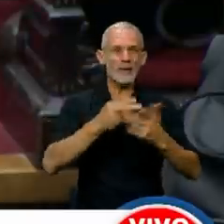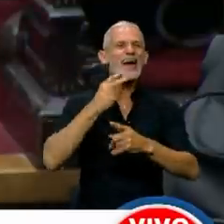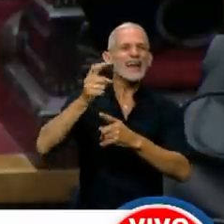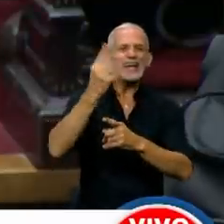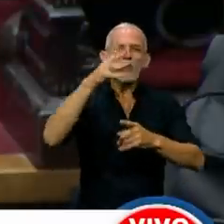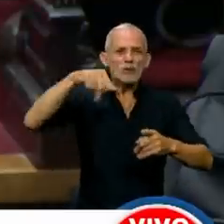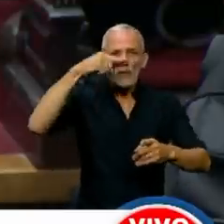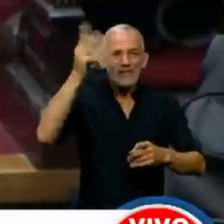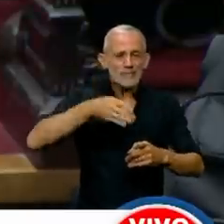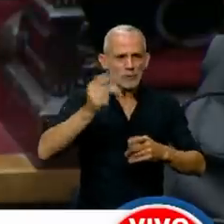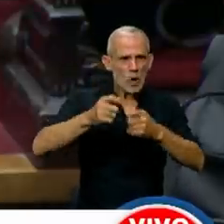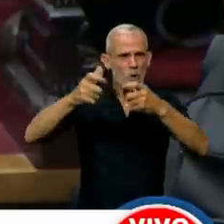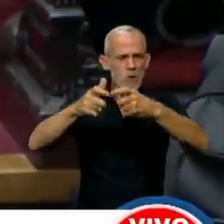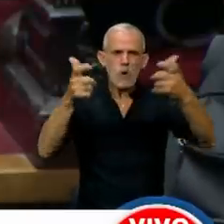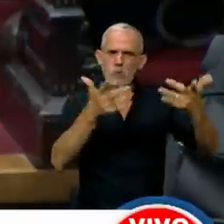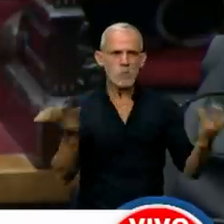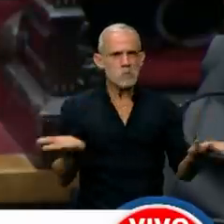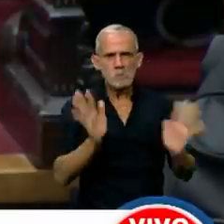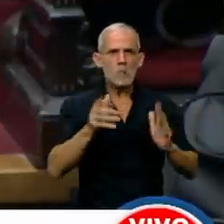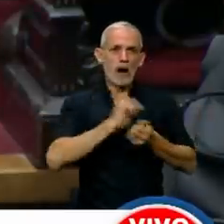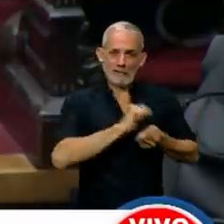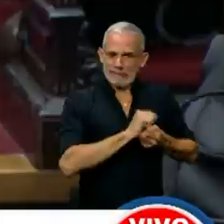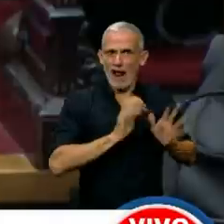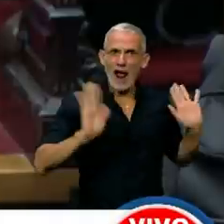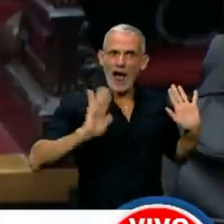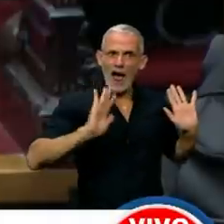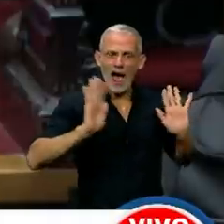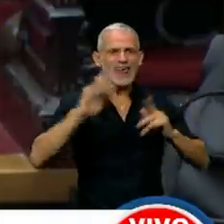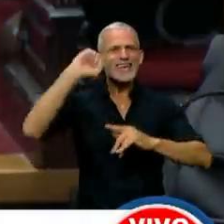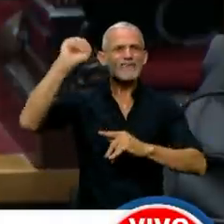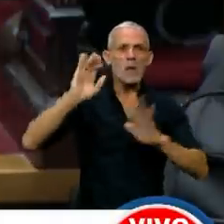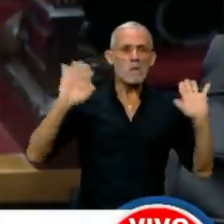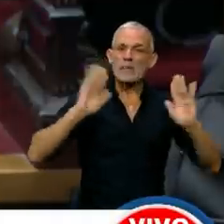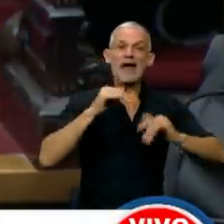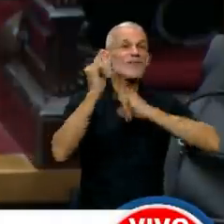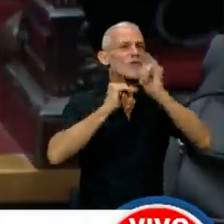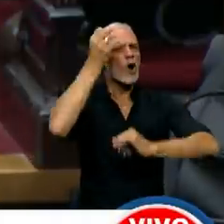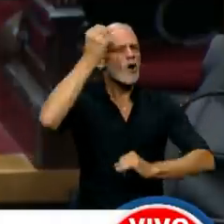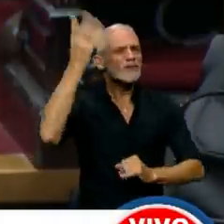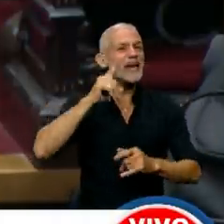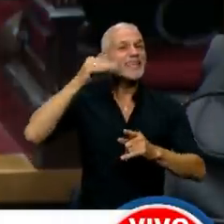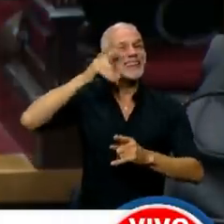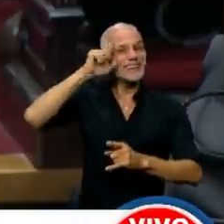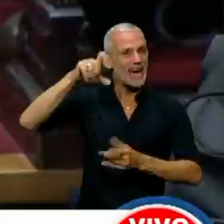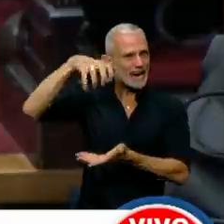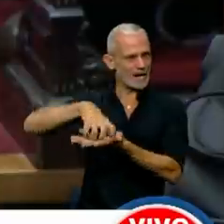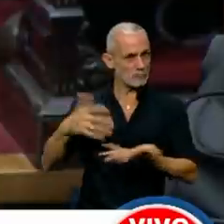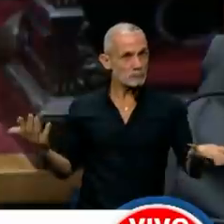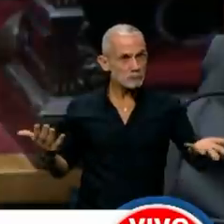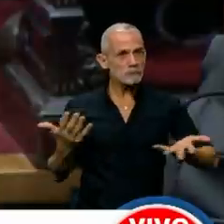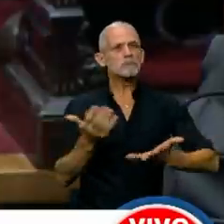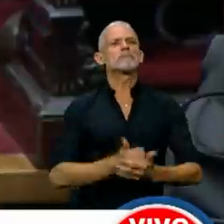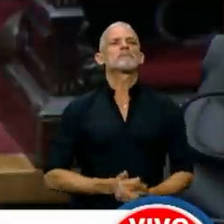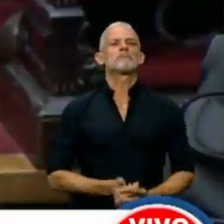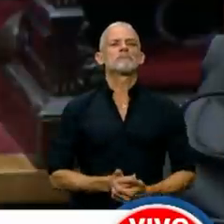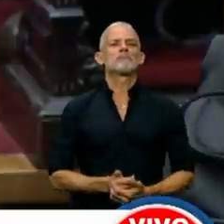47 por ciento sin doping de la maquinita inflacionaria datos oficiales del indec datos oficiales